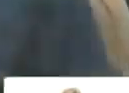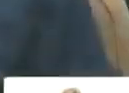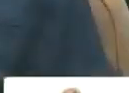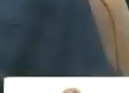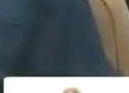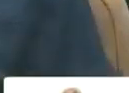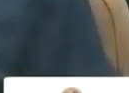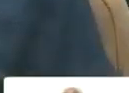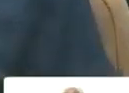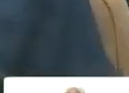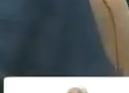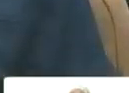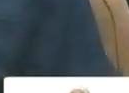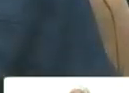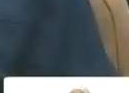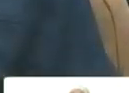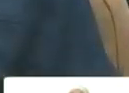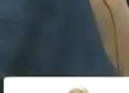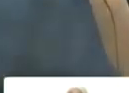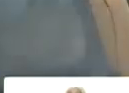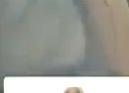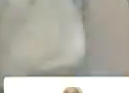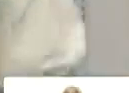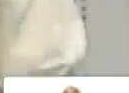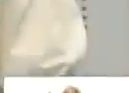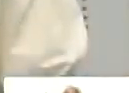Luis Arce de Bolivia,